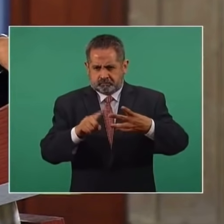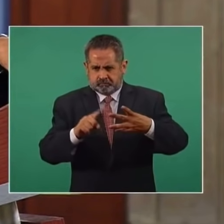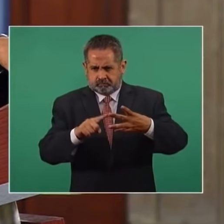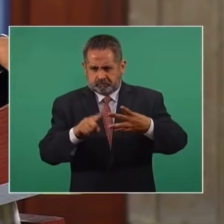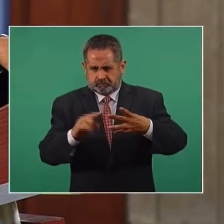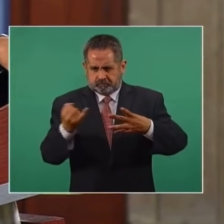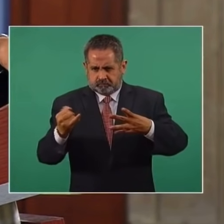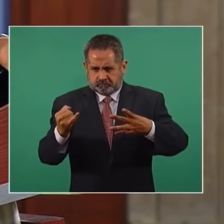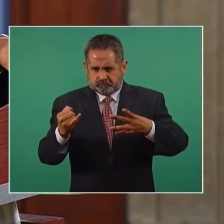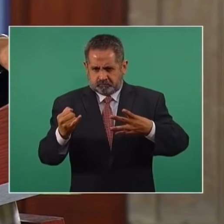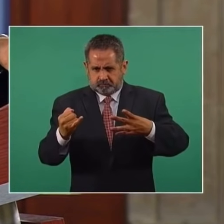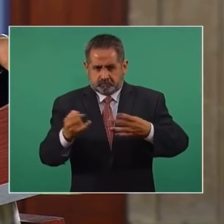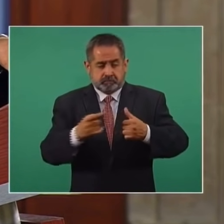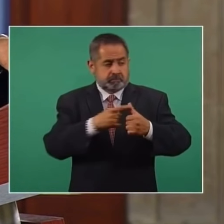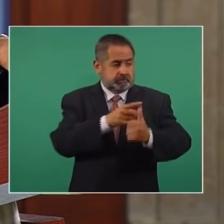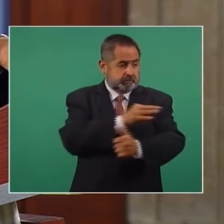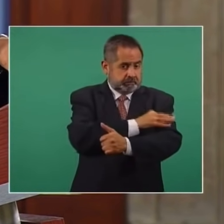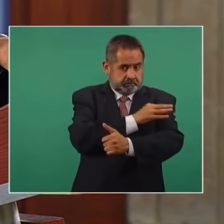es decir, después de la vacuna,